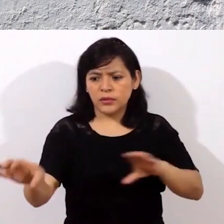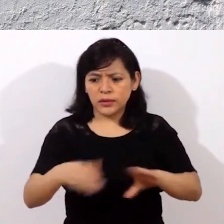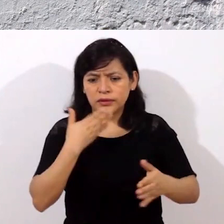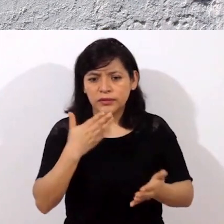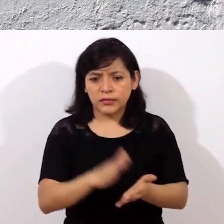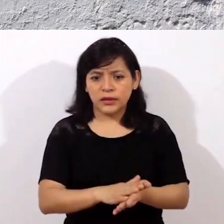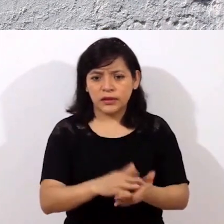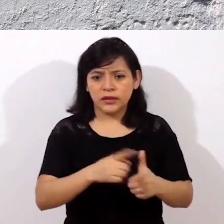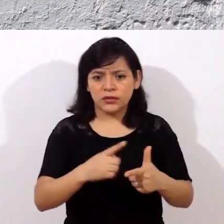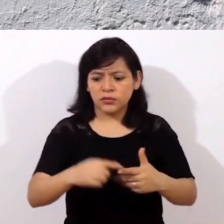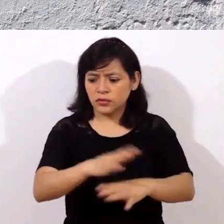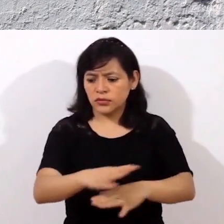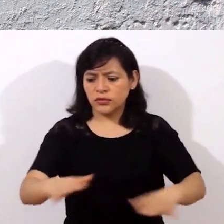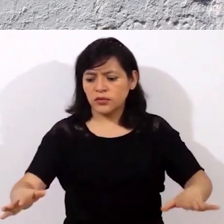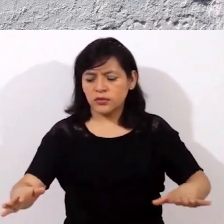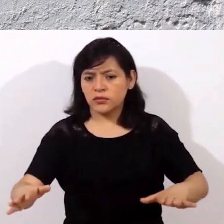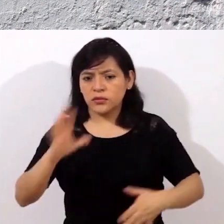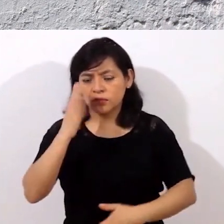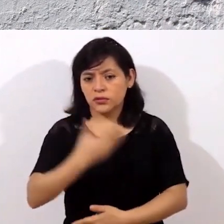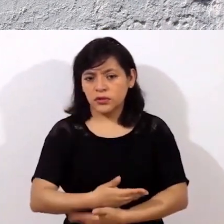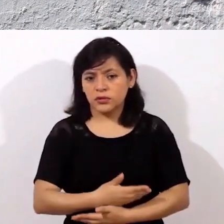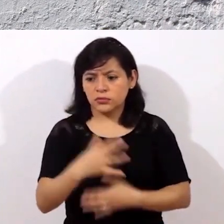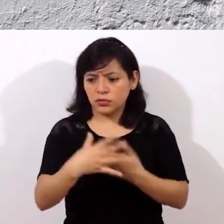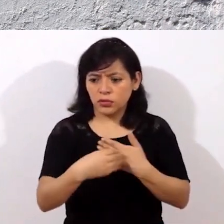pequeños? ¿Qué se espera de los que son guiados?